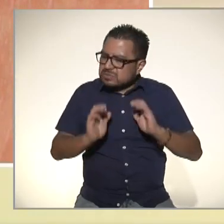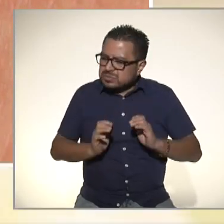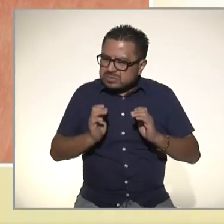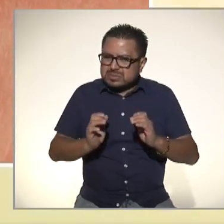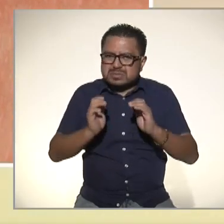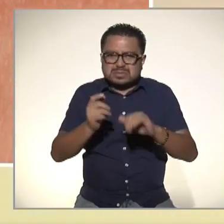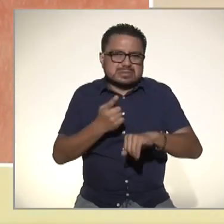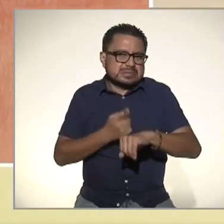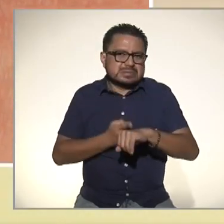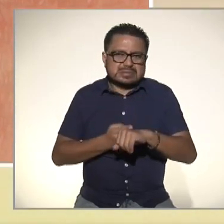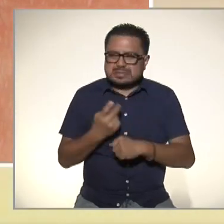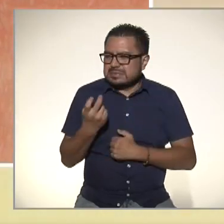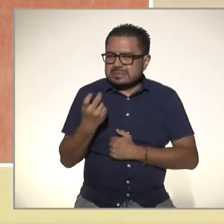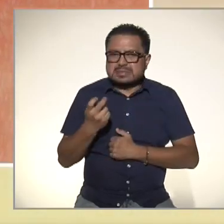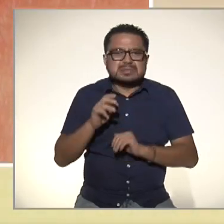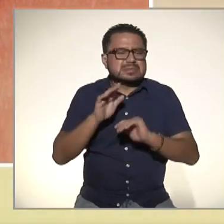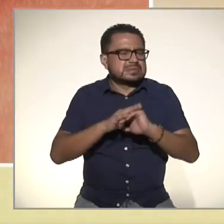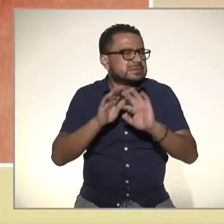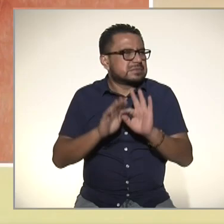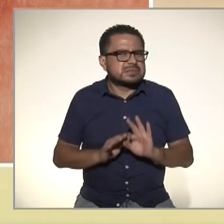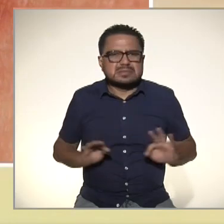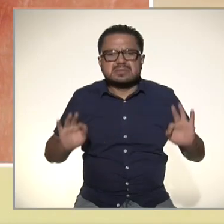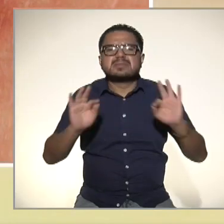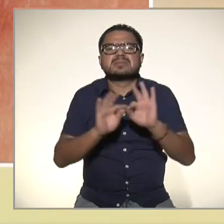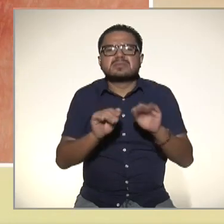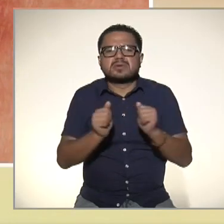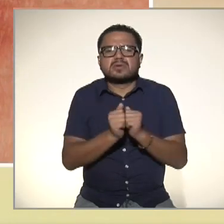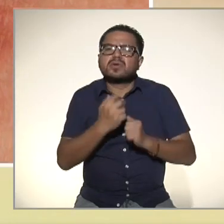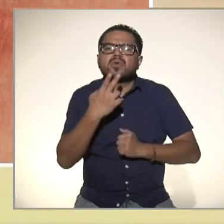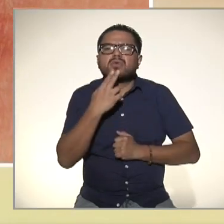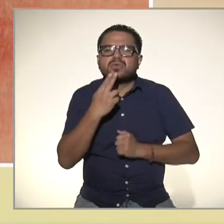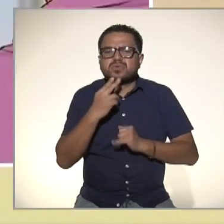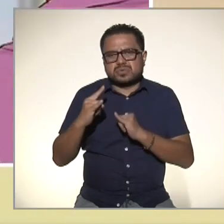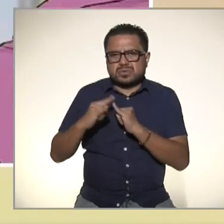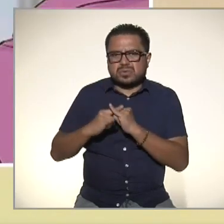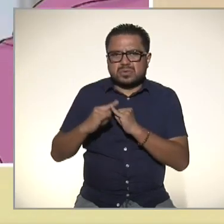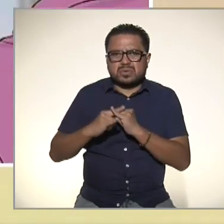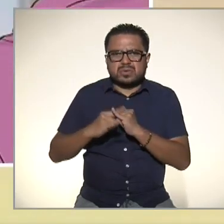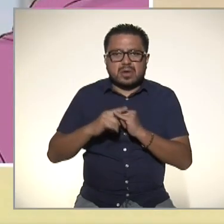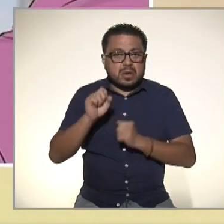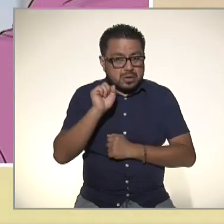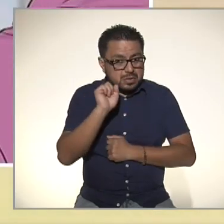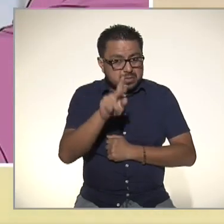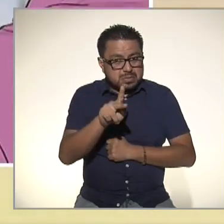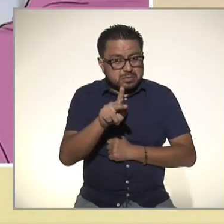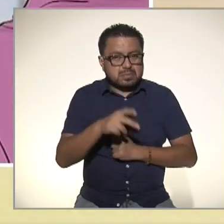estas enfermedades, principalmente con el uso de preservativo, ¿ok?